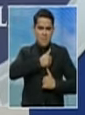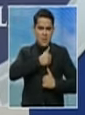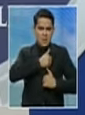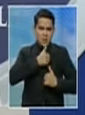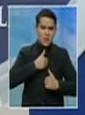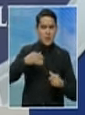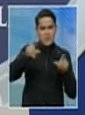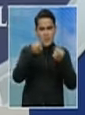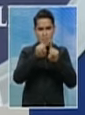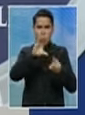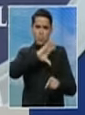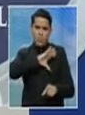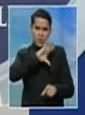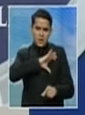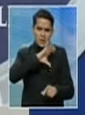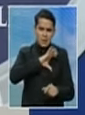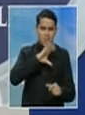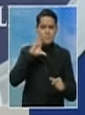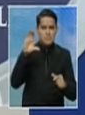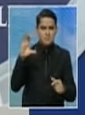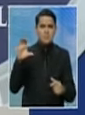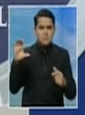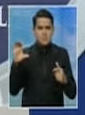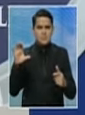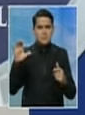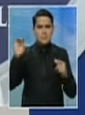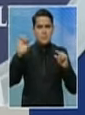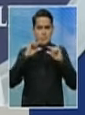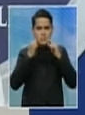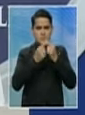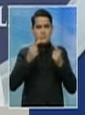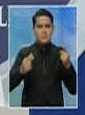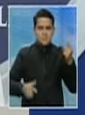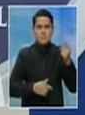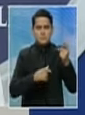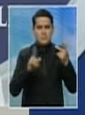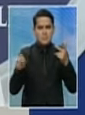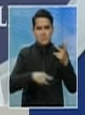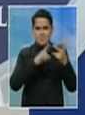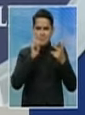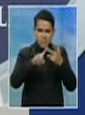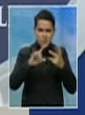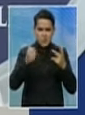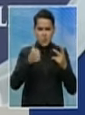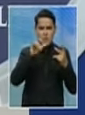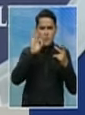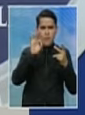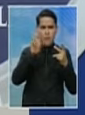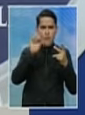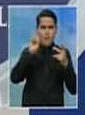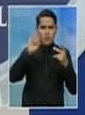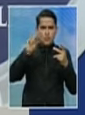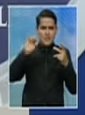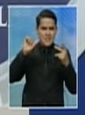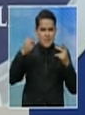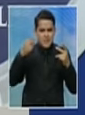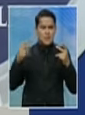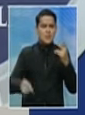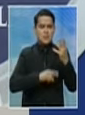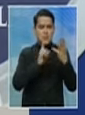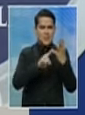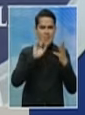Nacional y Dirección Nacional de Investigación e Inteligencia, la Fuerza Nacional Interinstitucional Fusina y la Fuerza Nacional